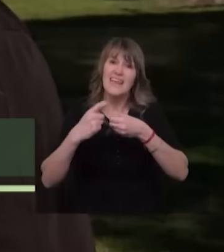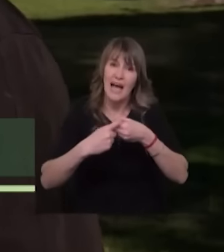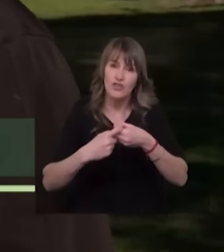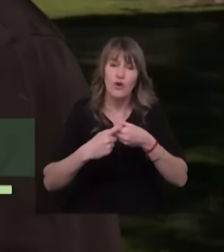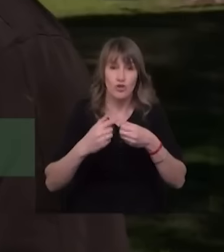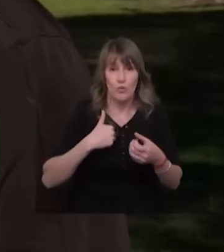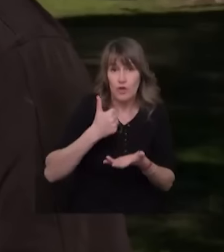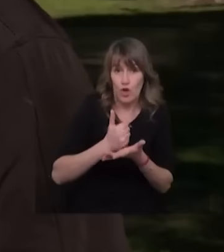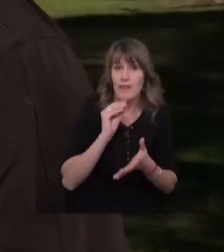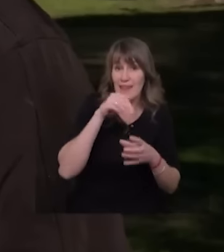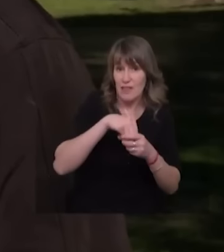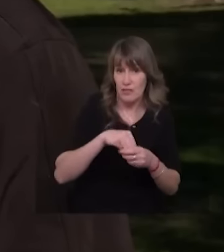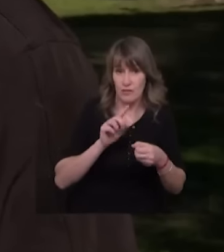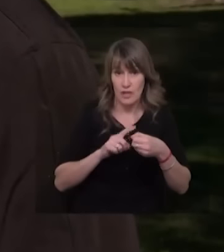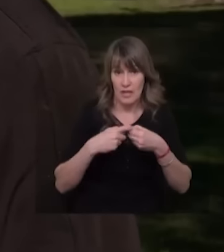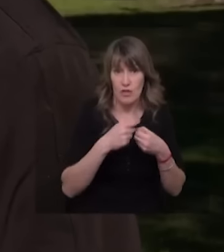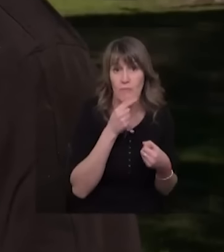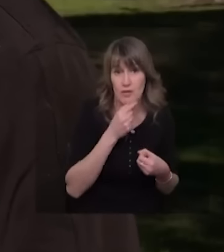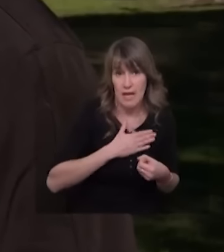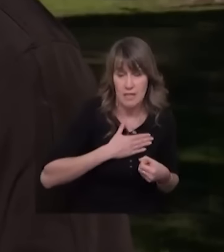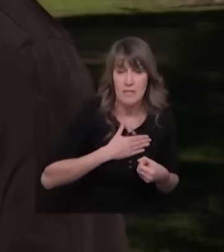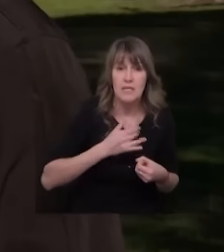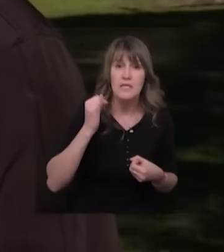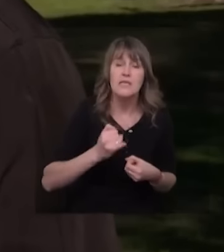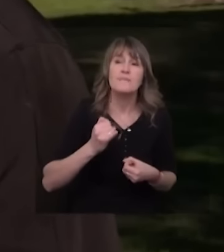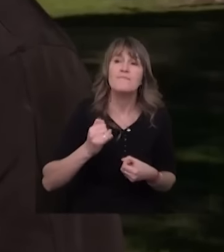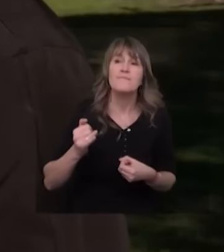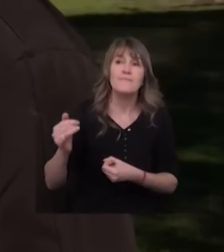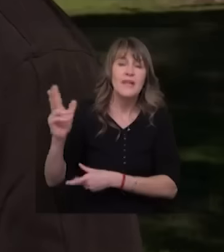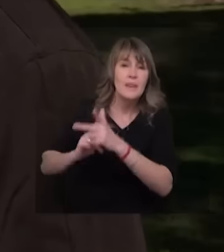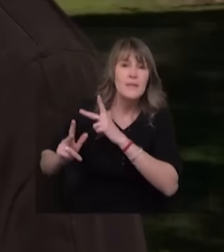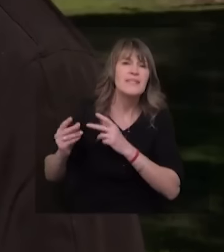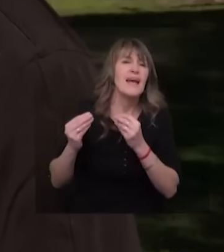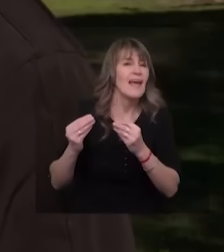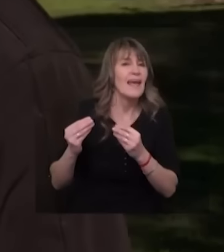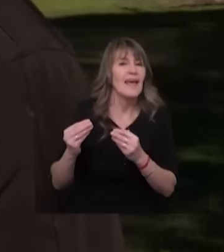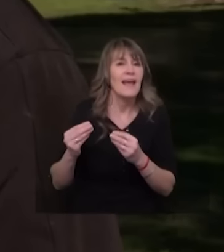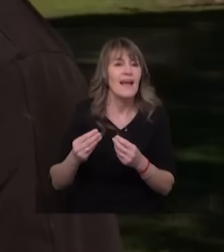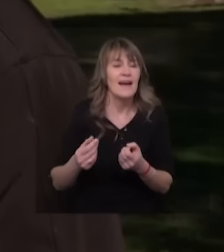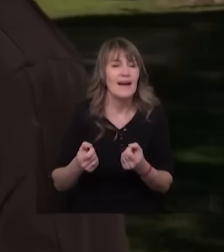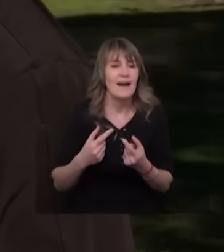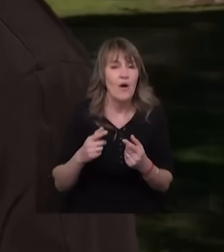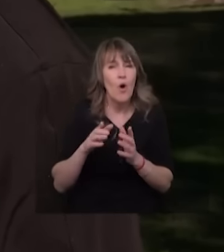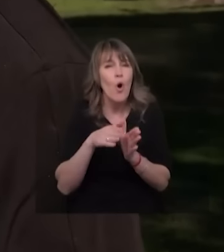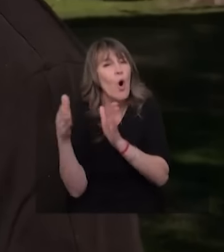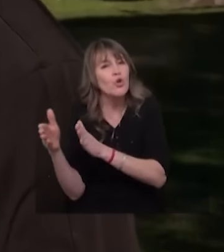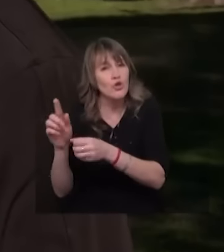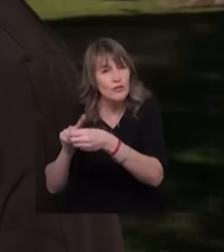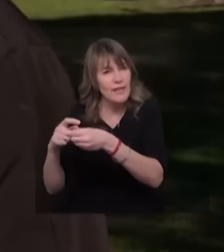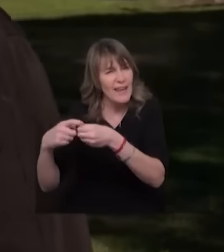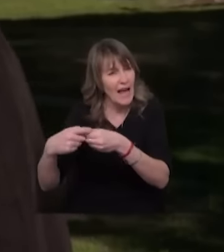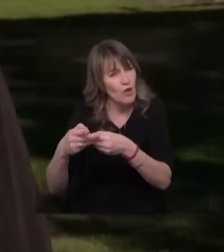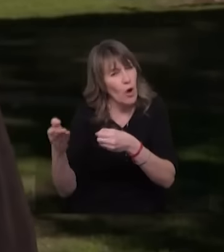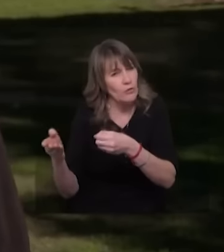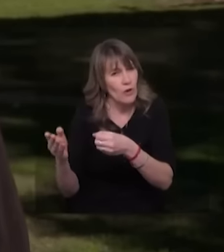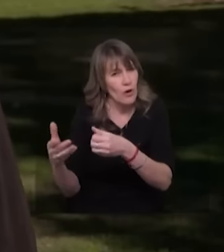yo pertenezco eh donde se nos está relegando y donde se le está entrando se le está dando entrada a otros sindicatos que son